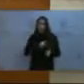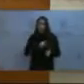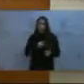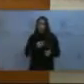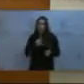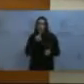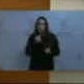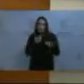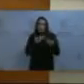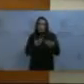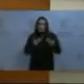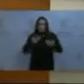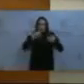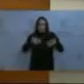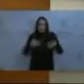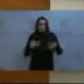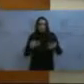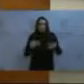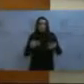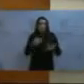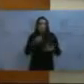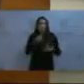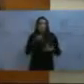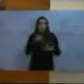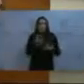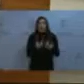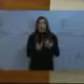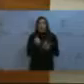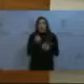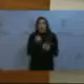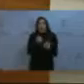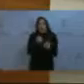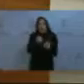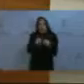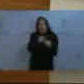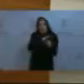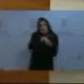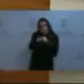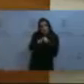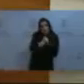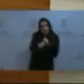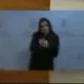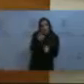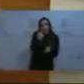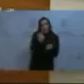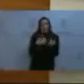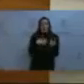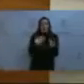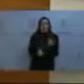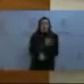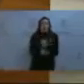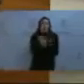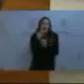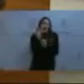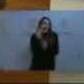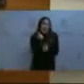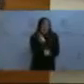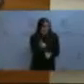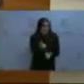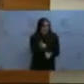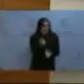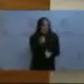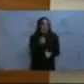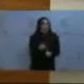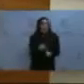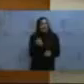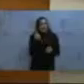aseveración? Verá usted, porque los condicionantes, y decíamos, son de naturaleza económica y son de naturaleza también de